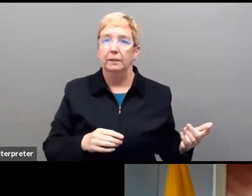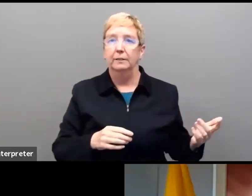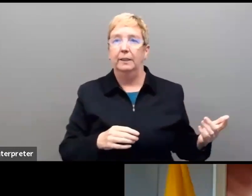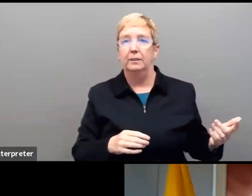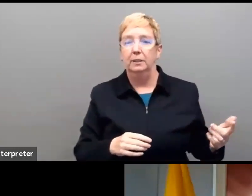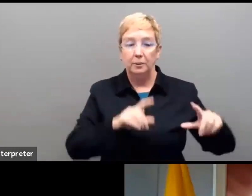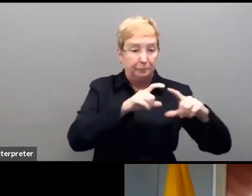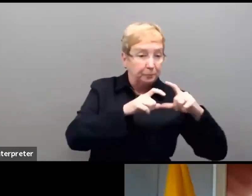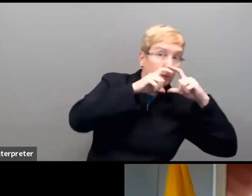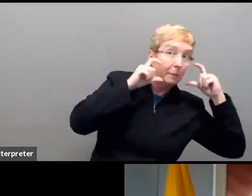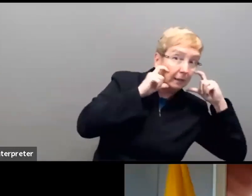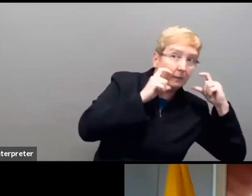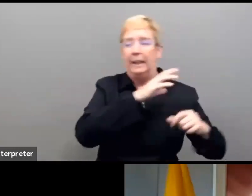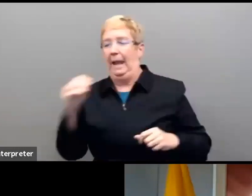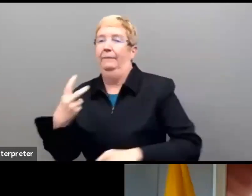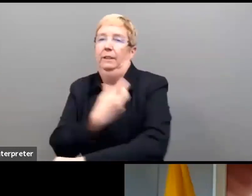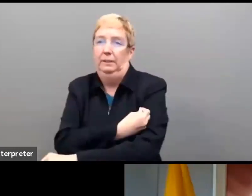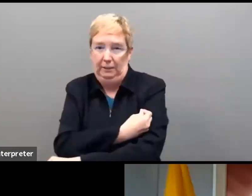primero.